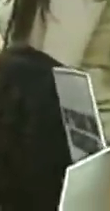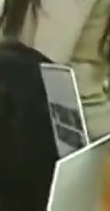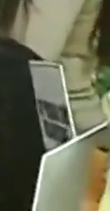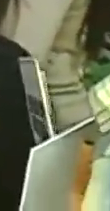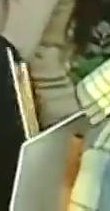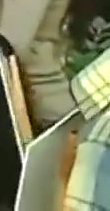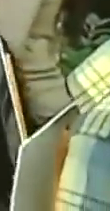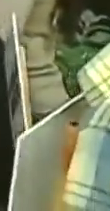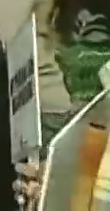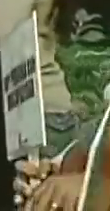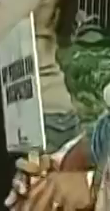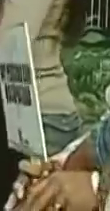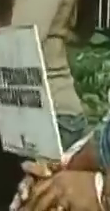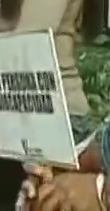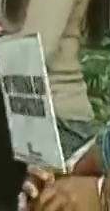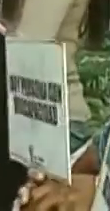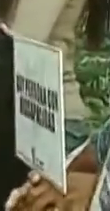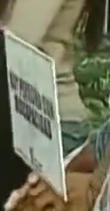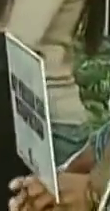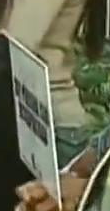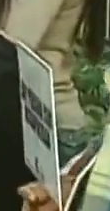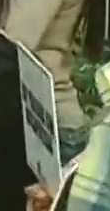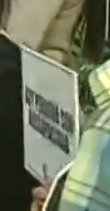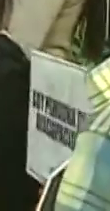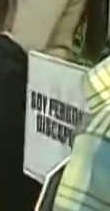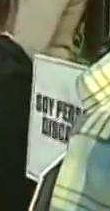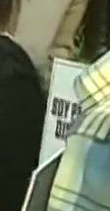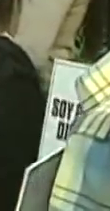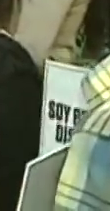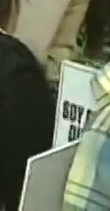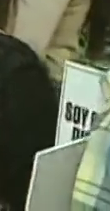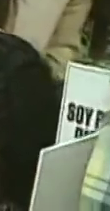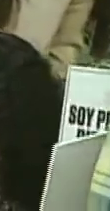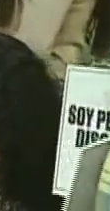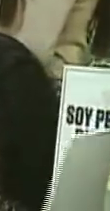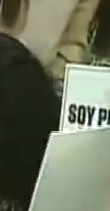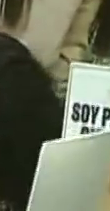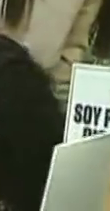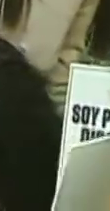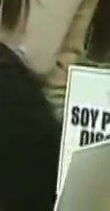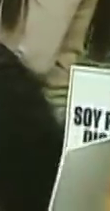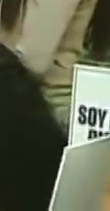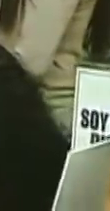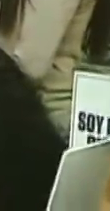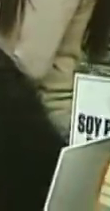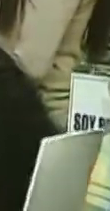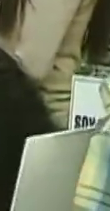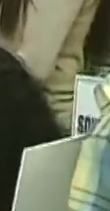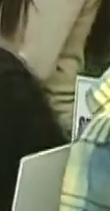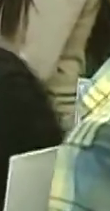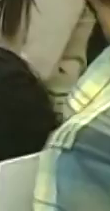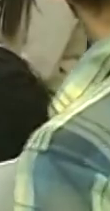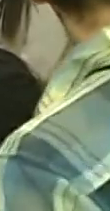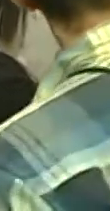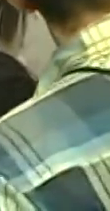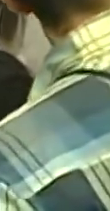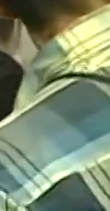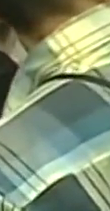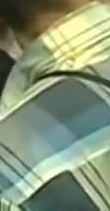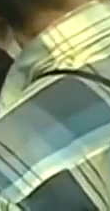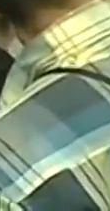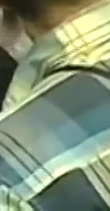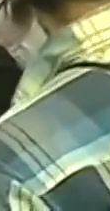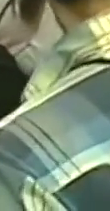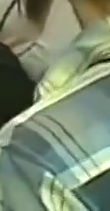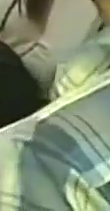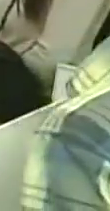Ya a la fecha se llega a este hito histórico, y es que Venezuela es referencia, es ejemplo en la construcción